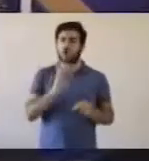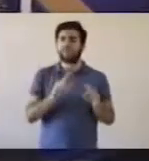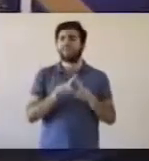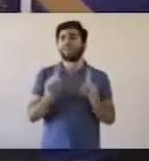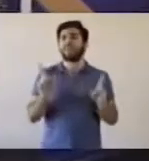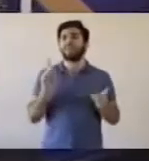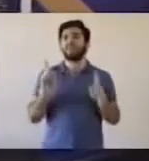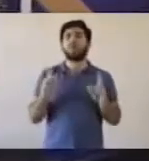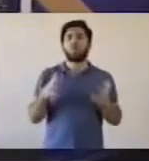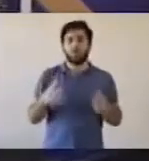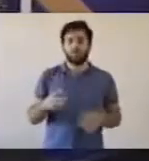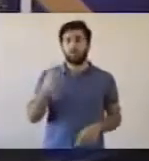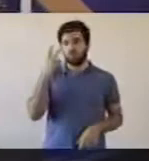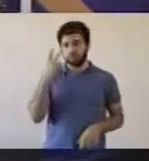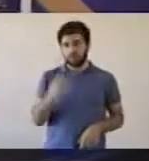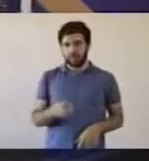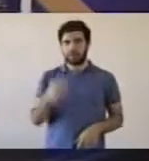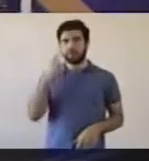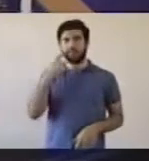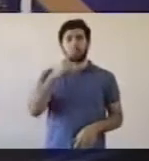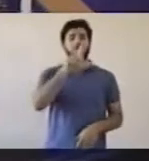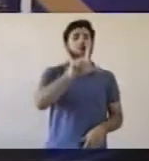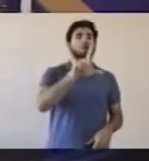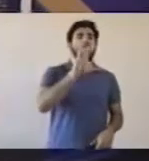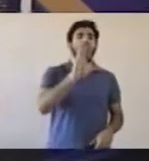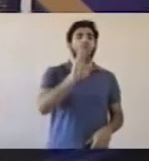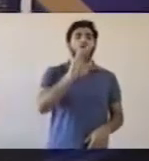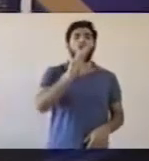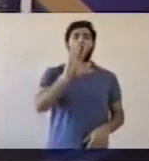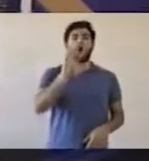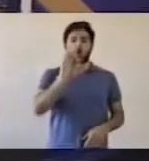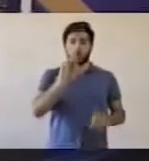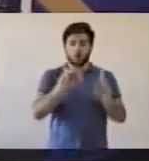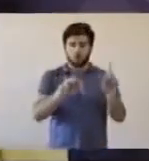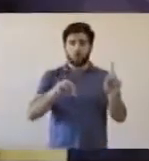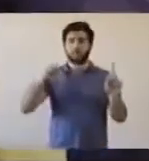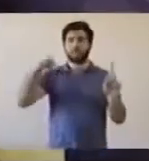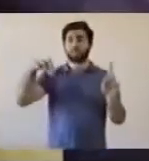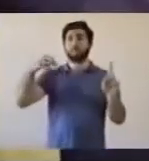Pato. El sonido final es O.